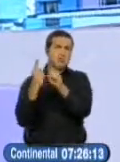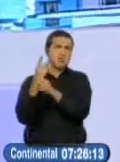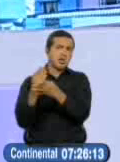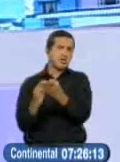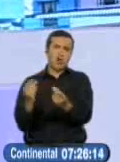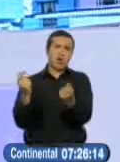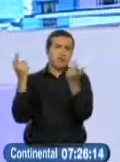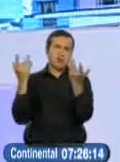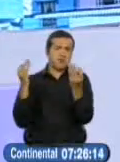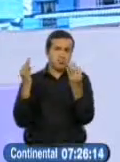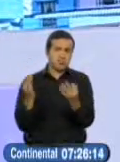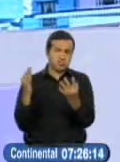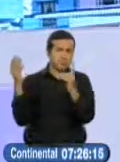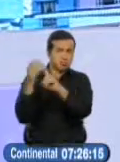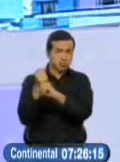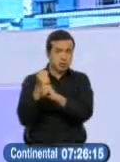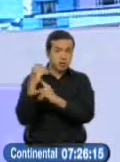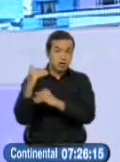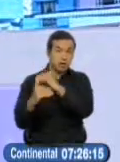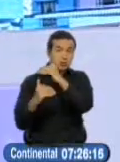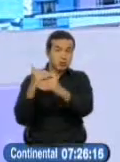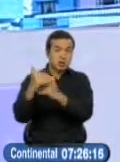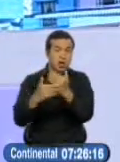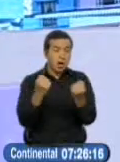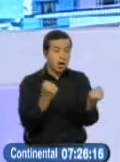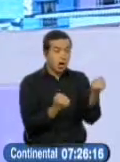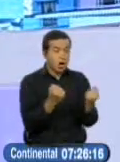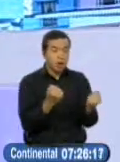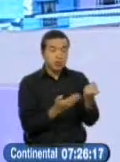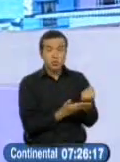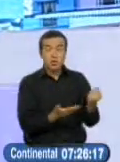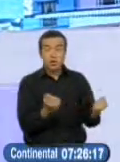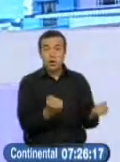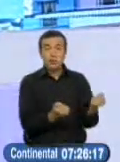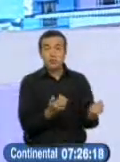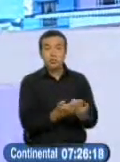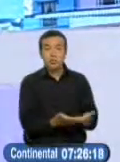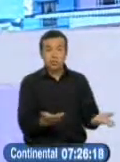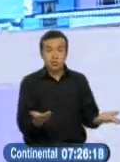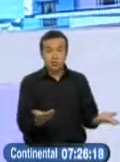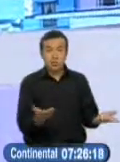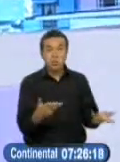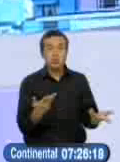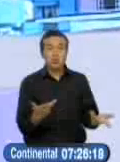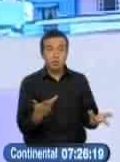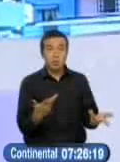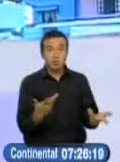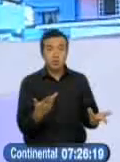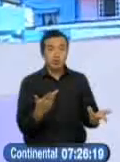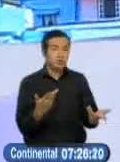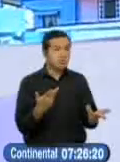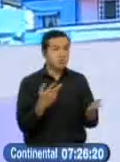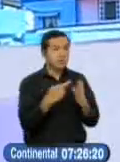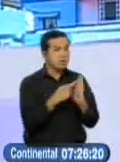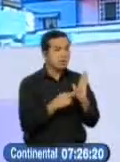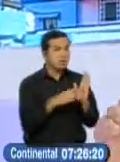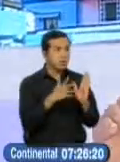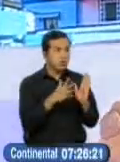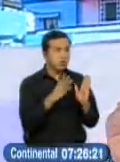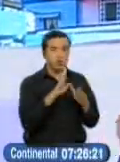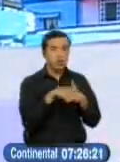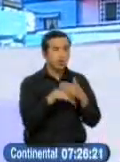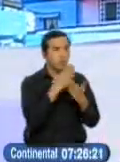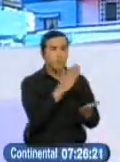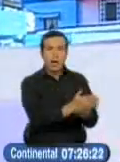parece. Y en esa línea, lo que pasó con los autos es que al tener poca definición de reglas, se quedó todo